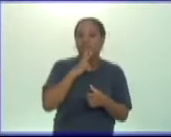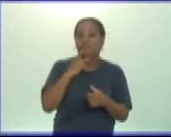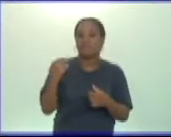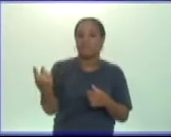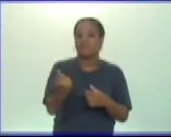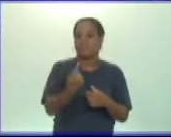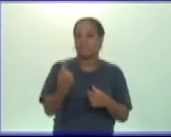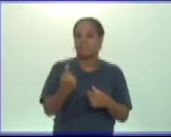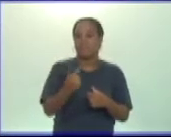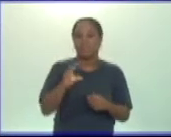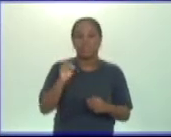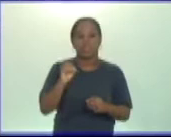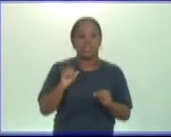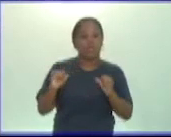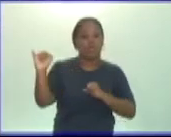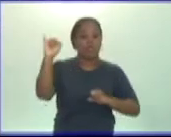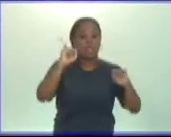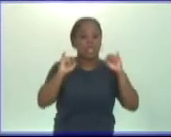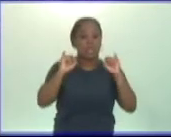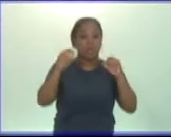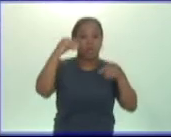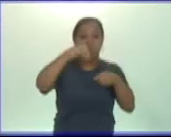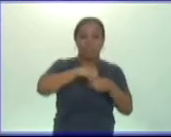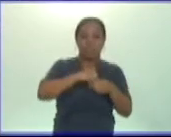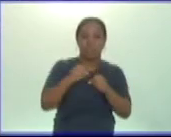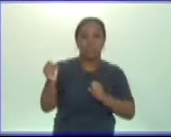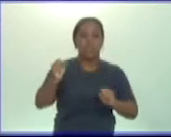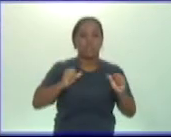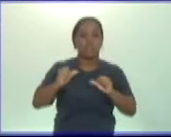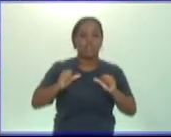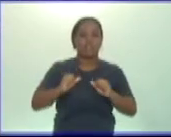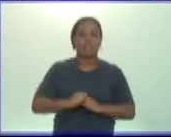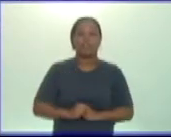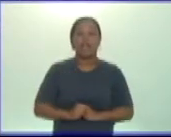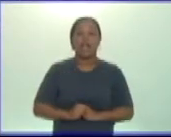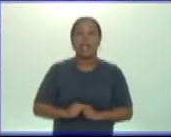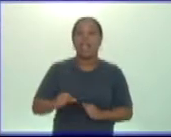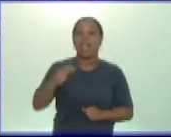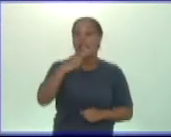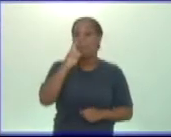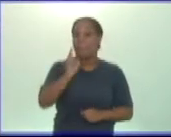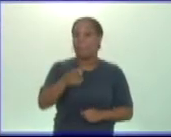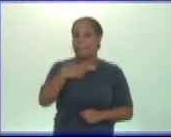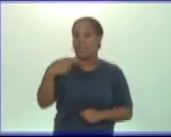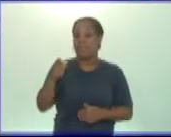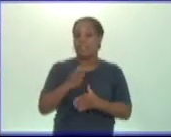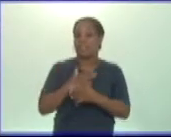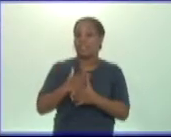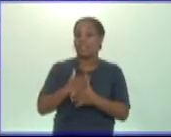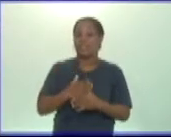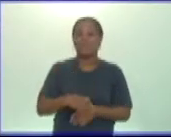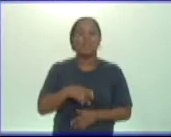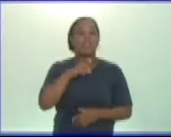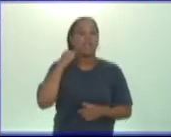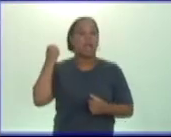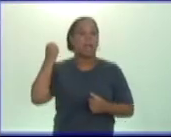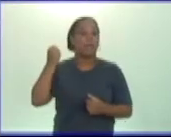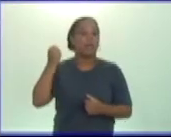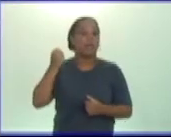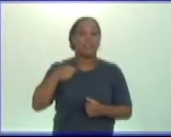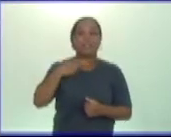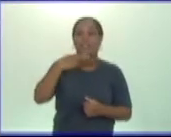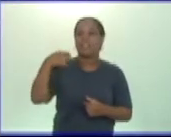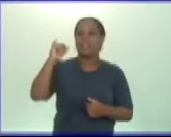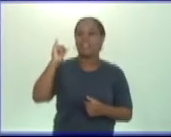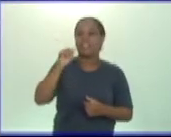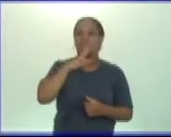iones hidrógenos presentes en determinadas disoluciones. La sigla pH significa potencial de hidrógeno y en disolución